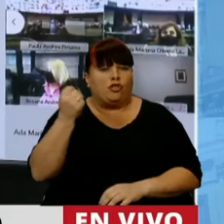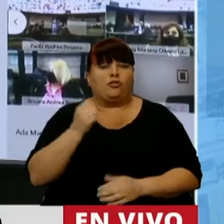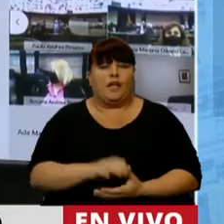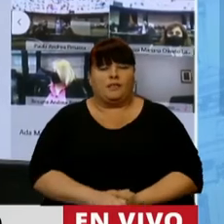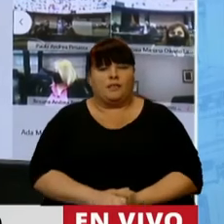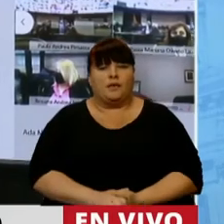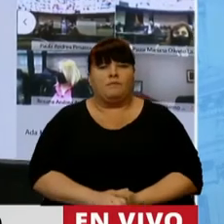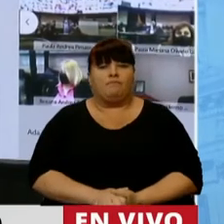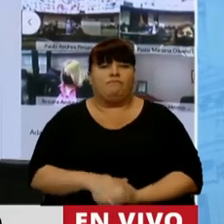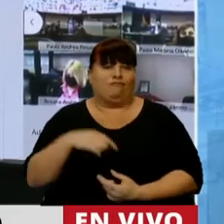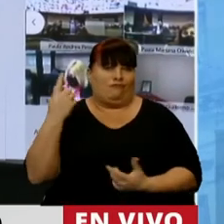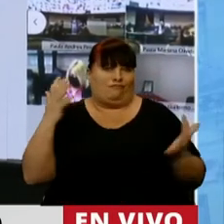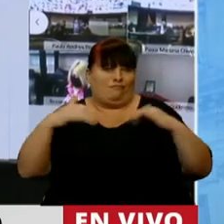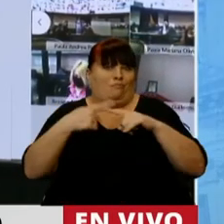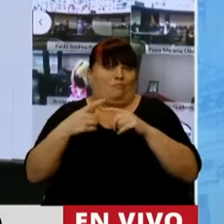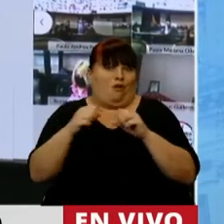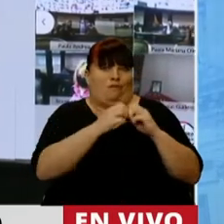importante que nos convoca